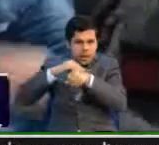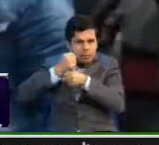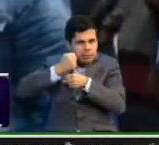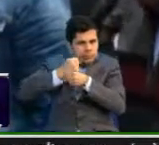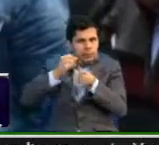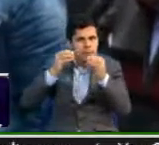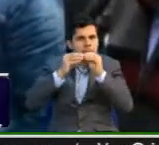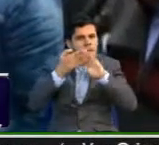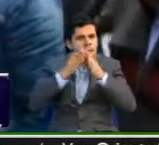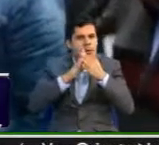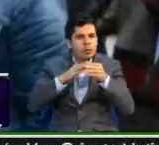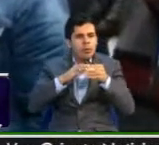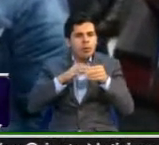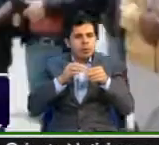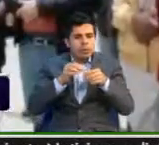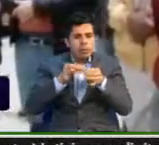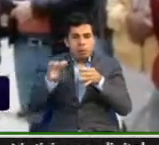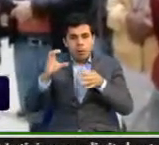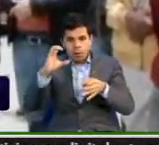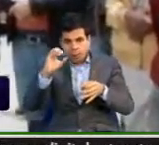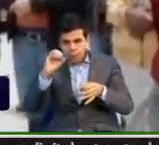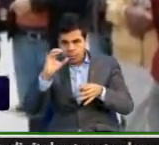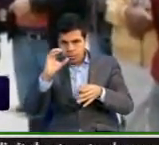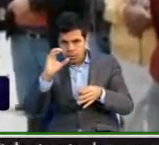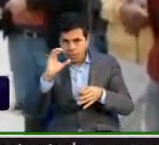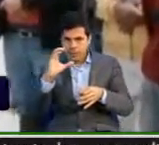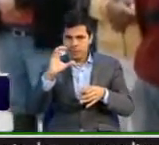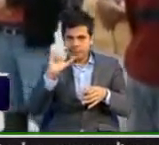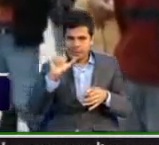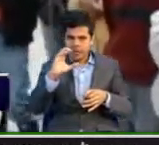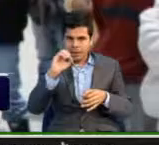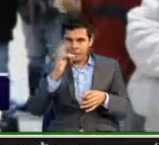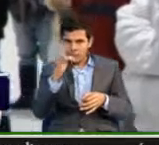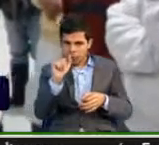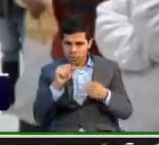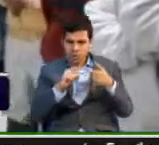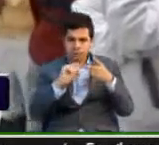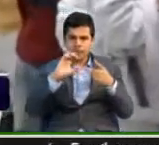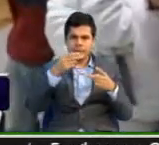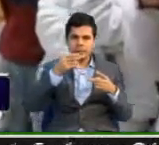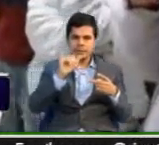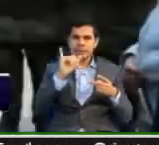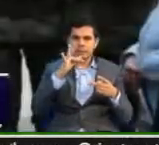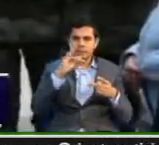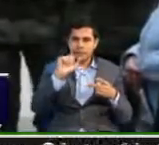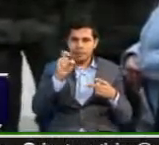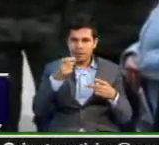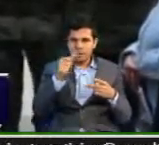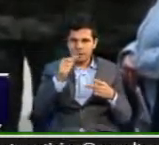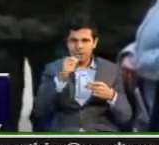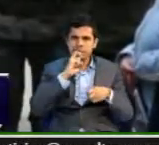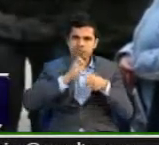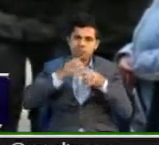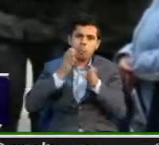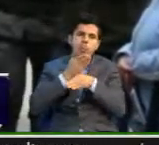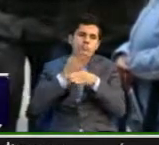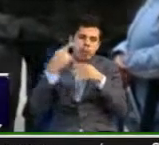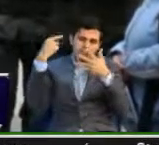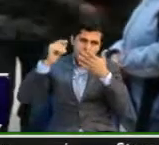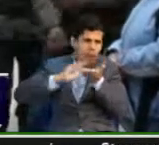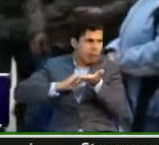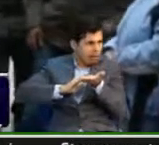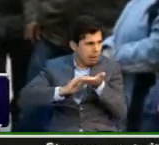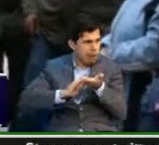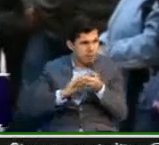la comunidad de los municipios de caquetá y kitakata que llevan varios días afectados con la falta de comunicación vial el